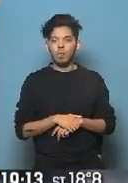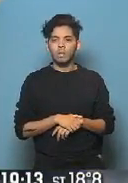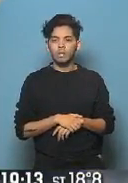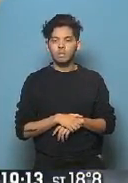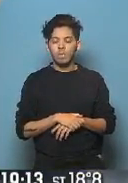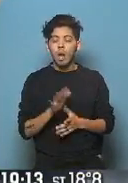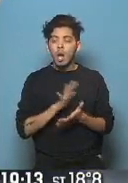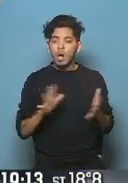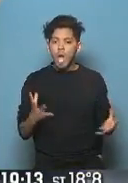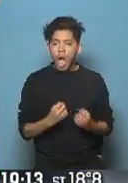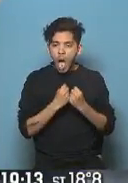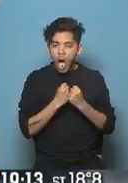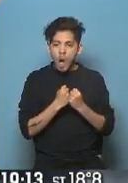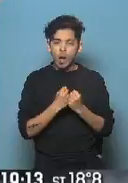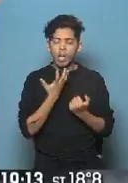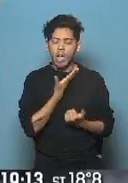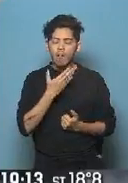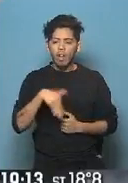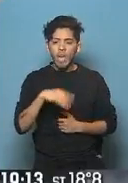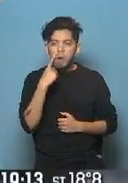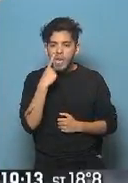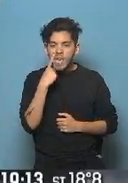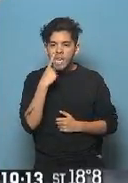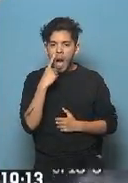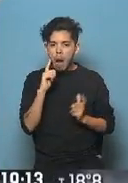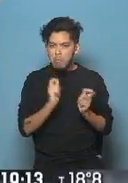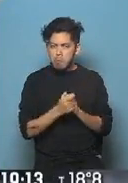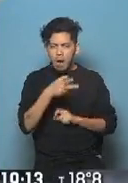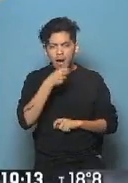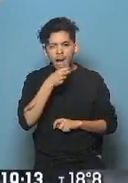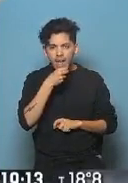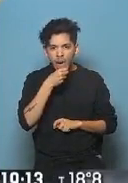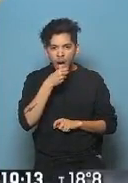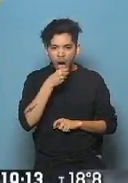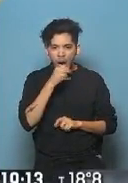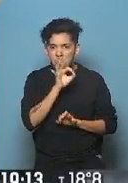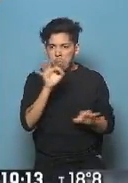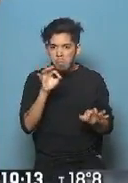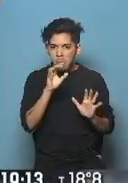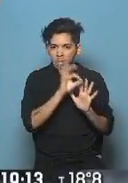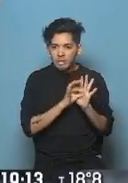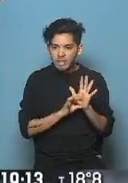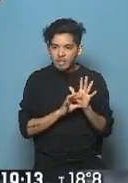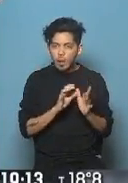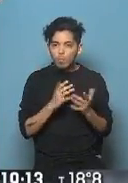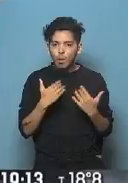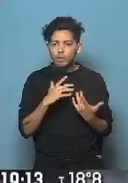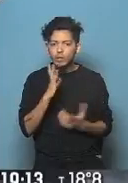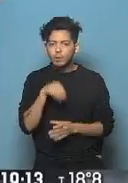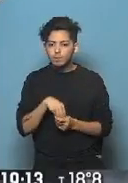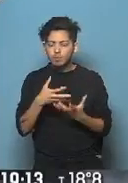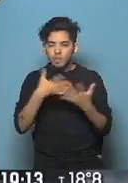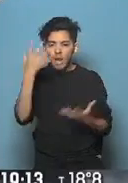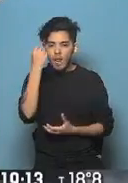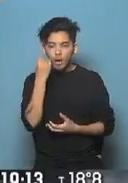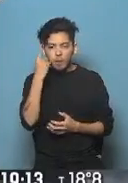El nuevo acuerdo con el Fondo Monetario no modifica ninguna de las variables macroeconómicas que están en